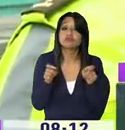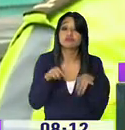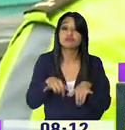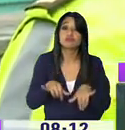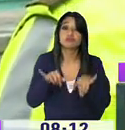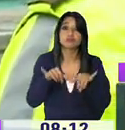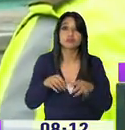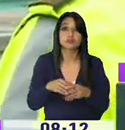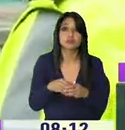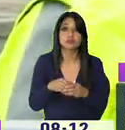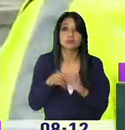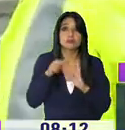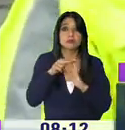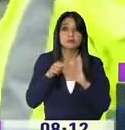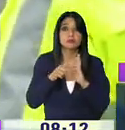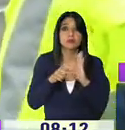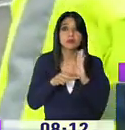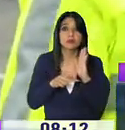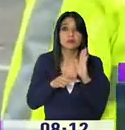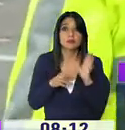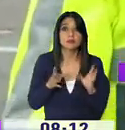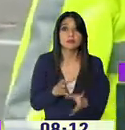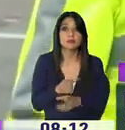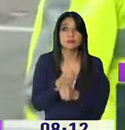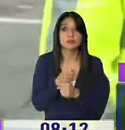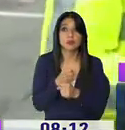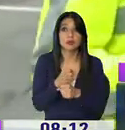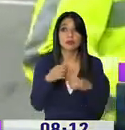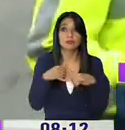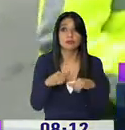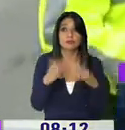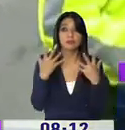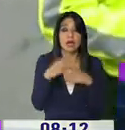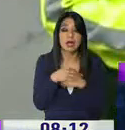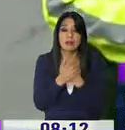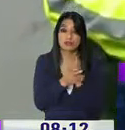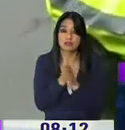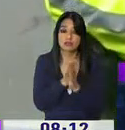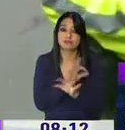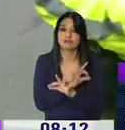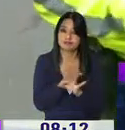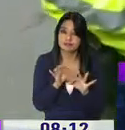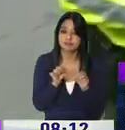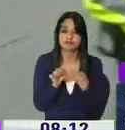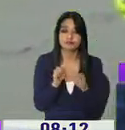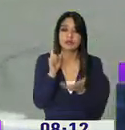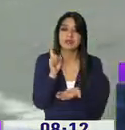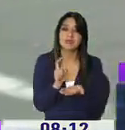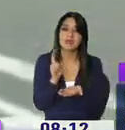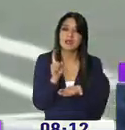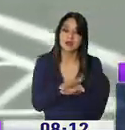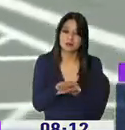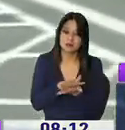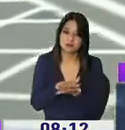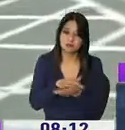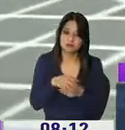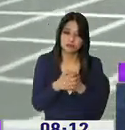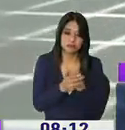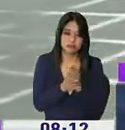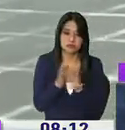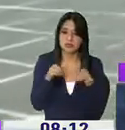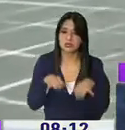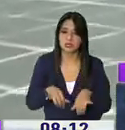con las normas de seguridad. Vamos a continuar lavándonos las manos, vamos a continuar usando gel, vamos a continuar esto